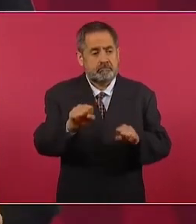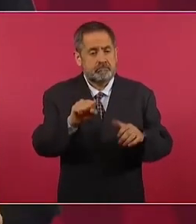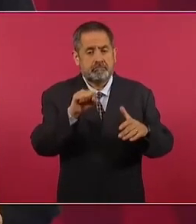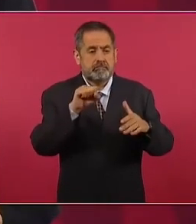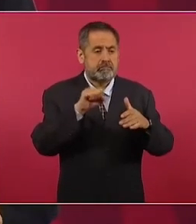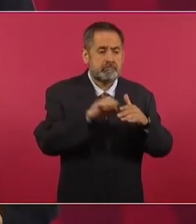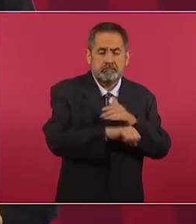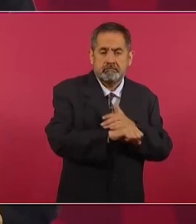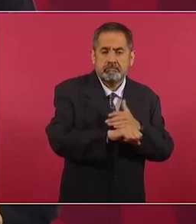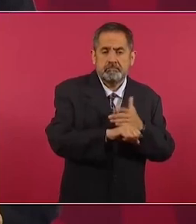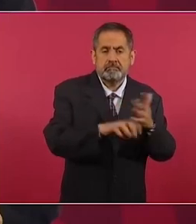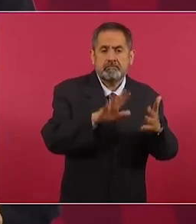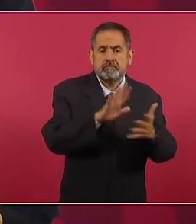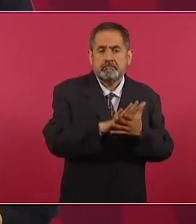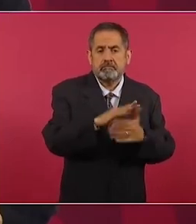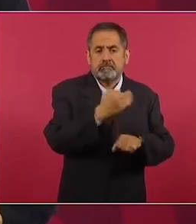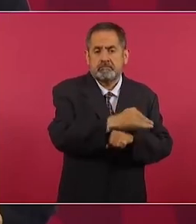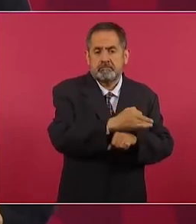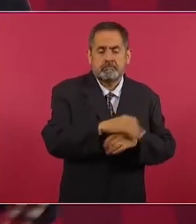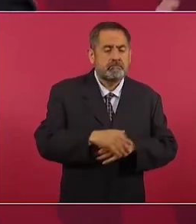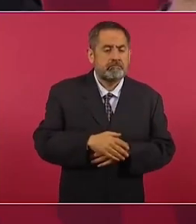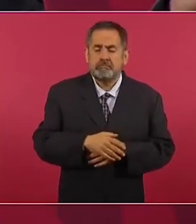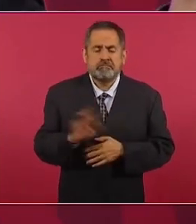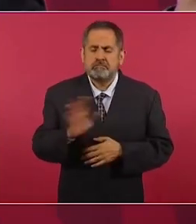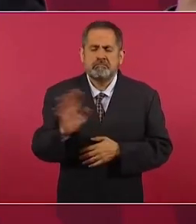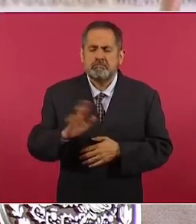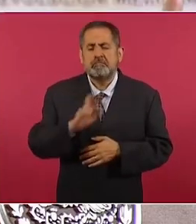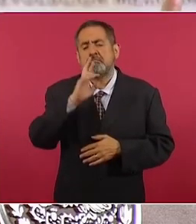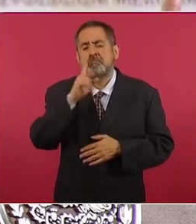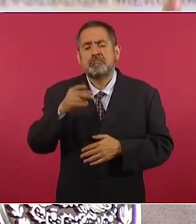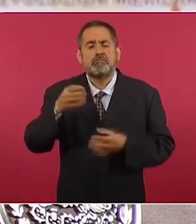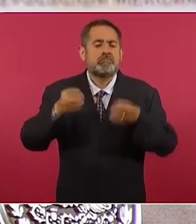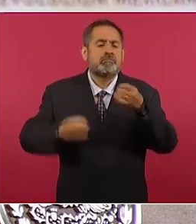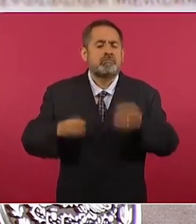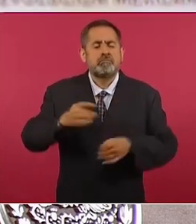y que los jueces puedan decidir.